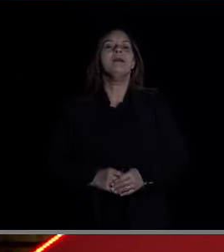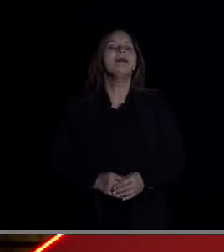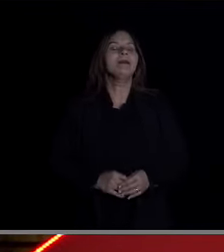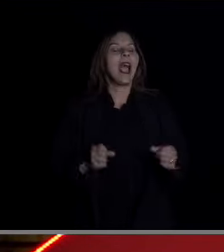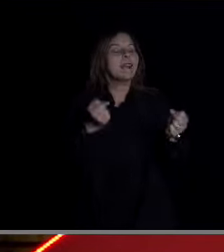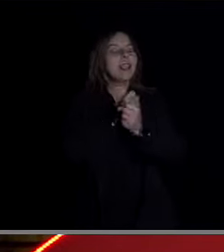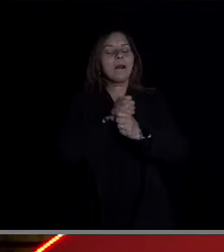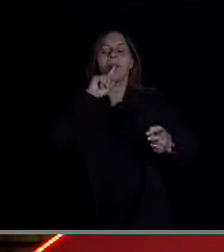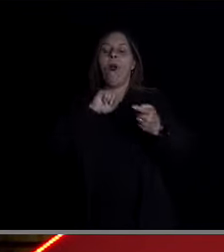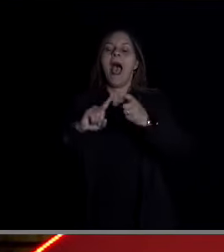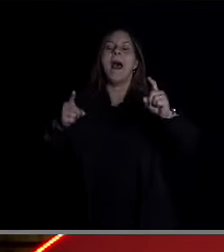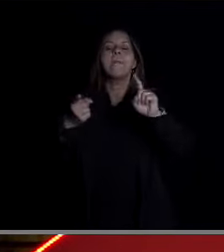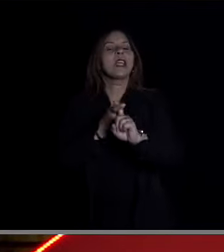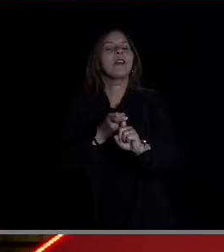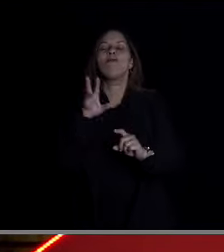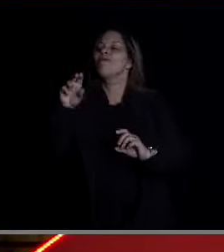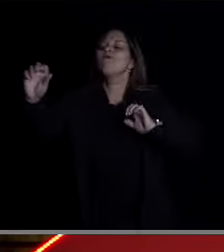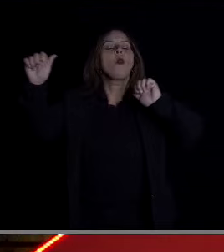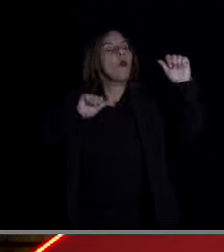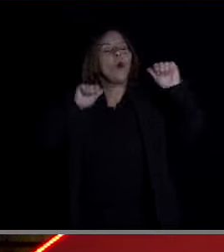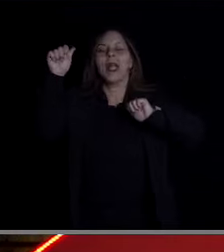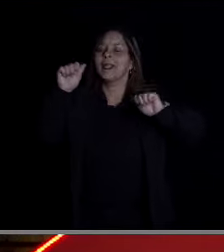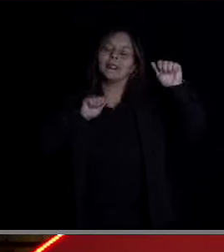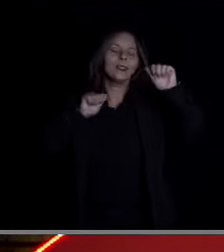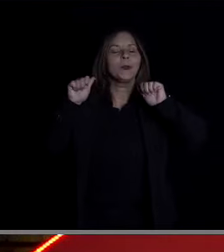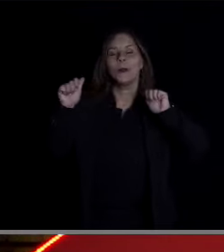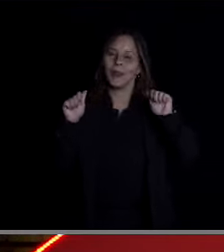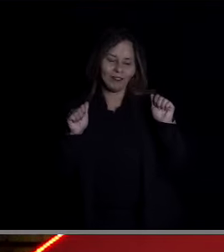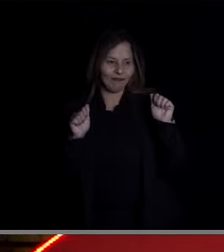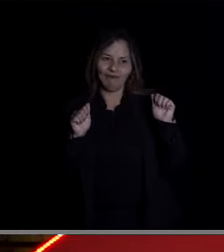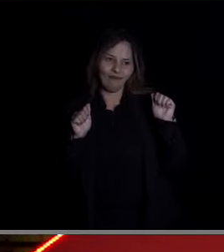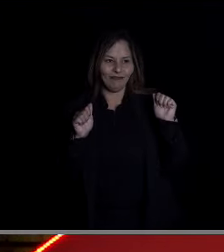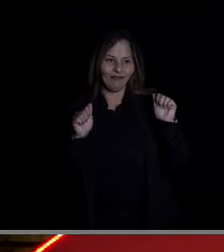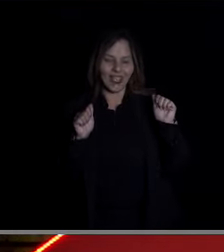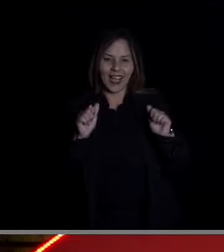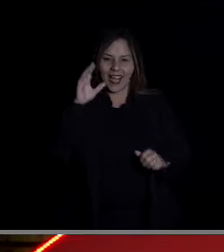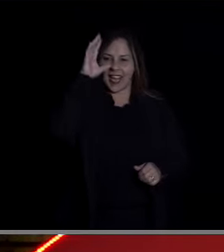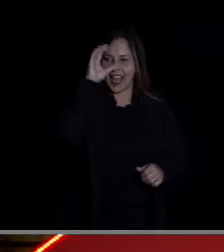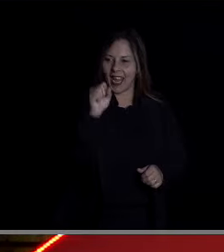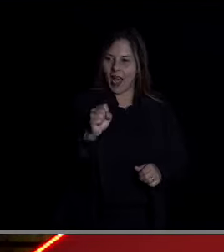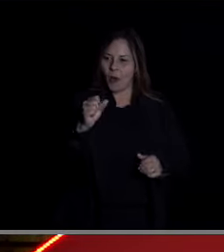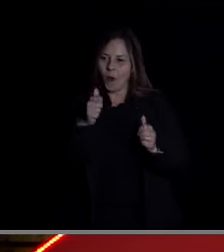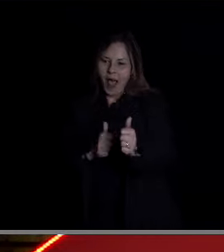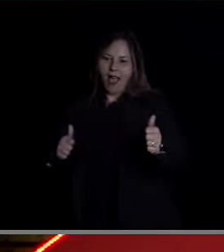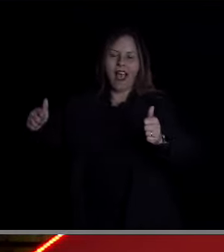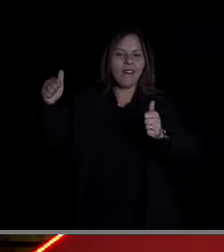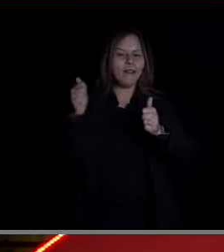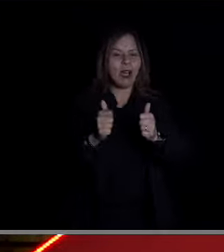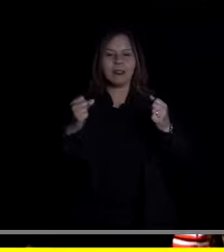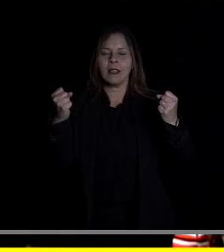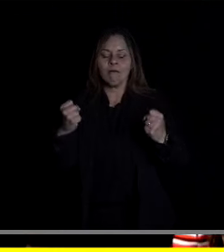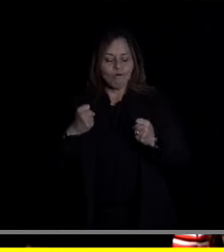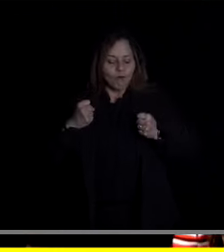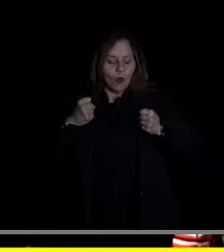Queridos amigos, no hay duda, que no haya duda que Caguas avanza con fuerza y